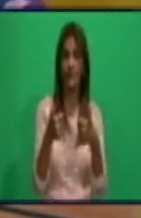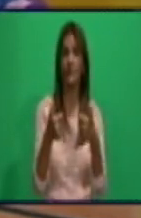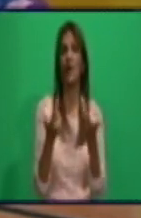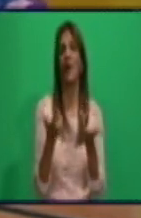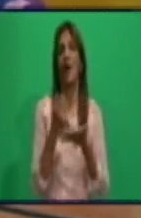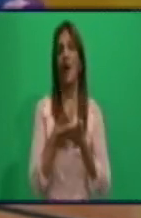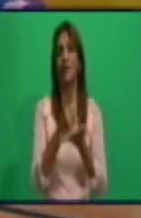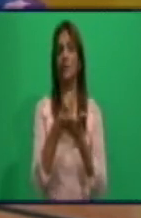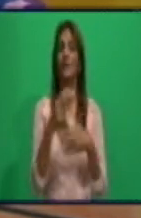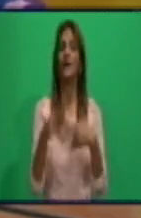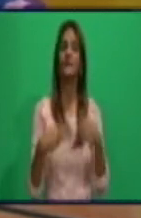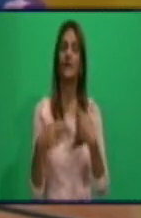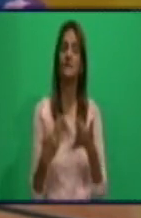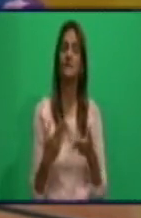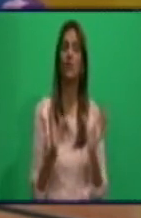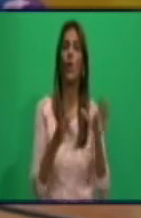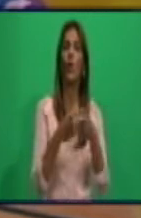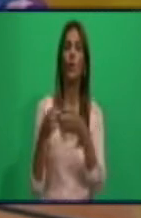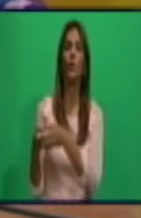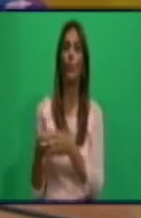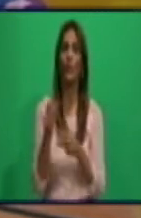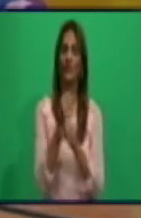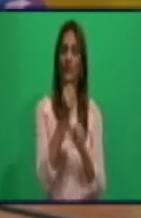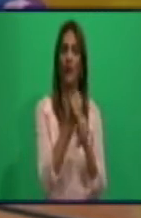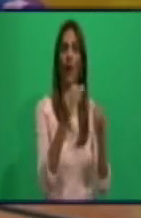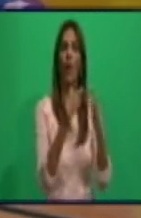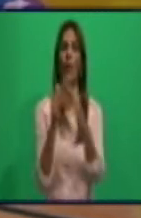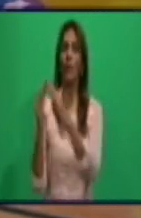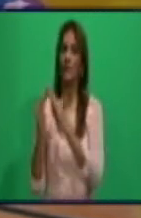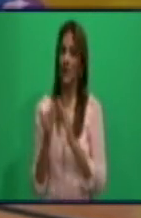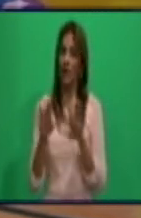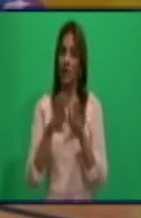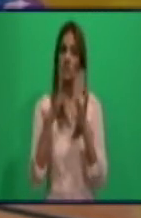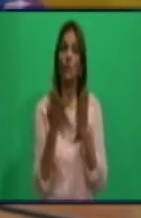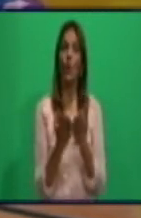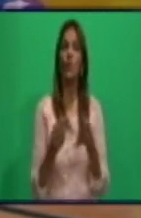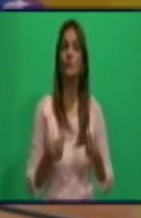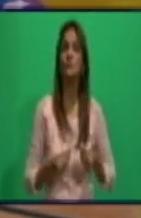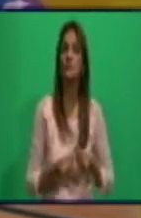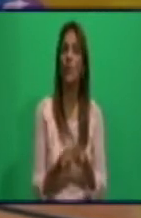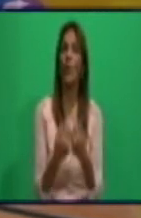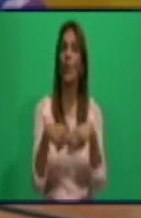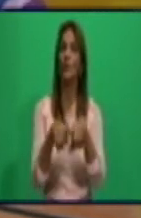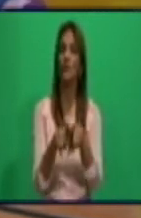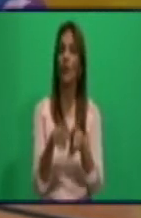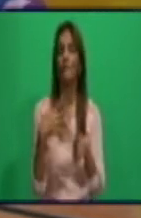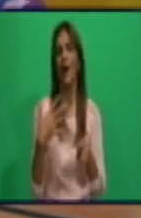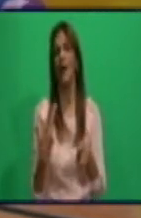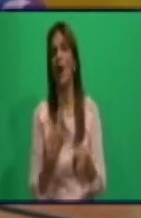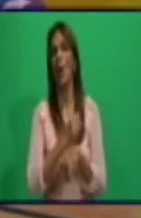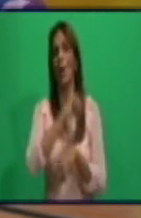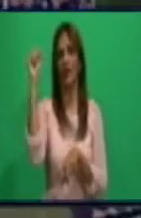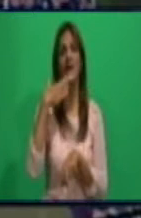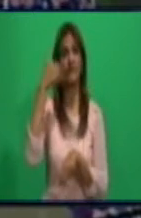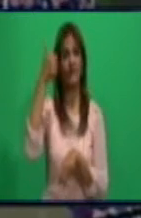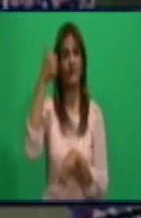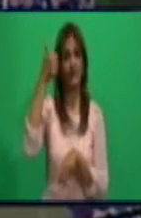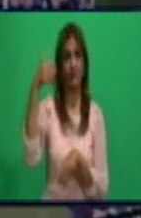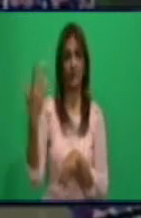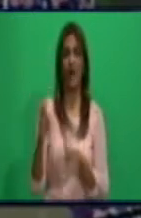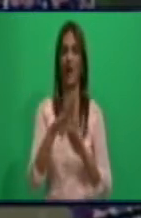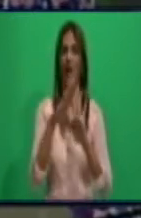los grupos de trabajo comunitario todos unidos para nosotros lograr efectividad en las medidas y también decirles que